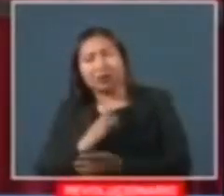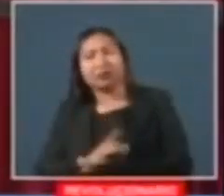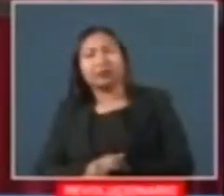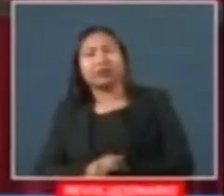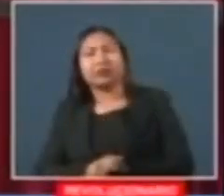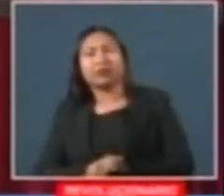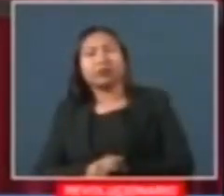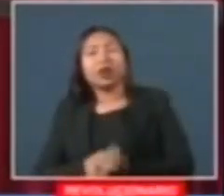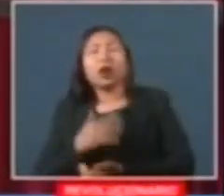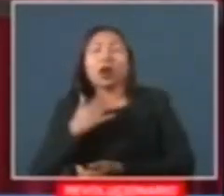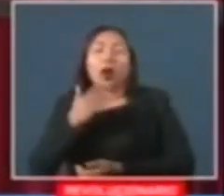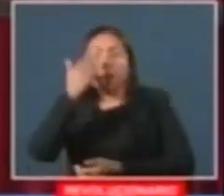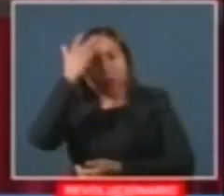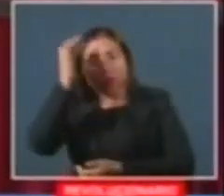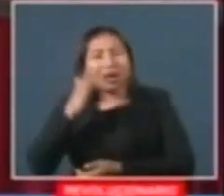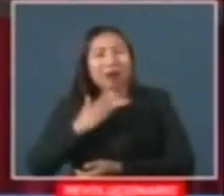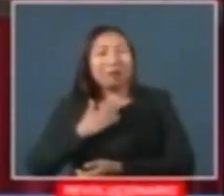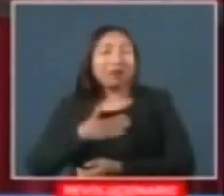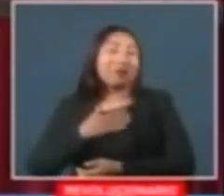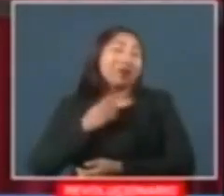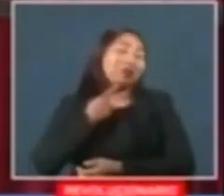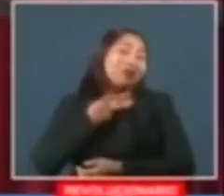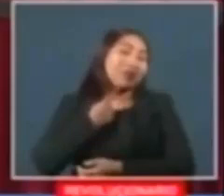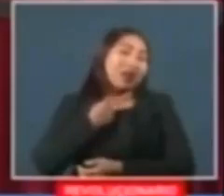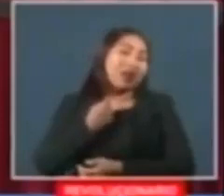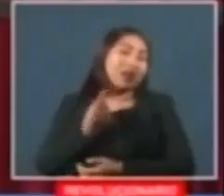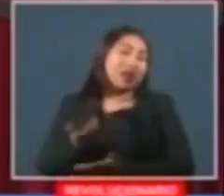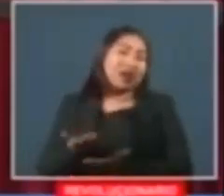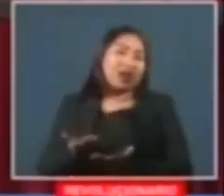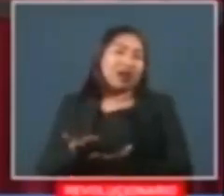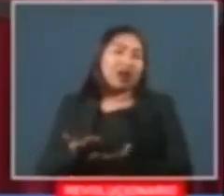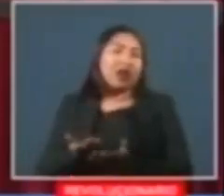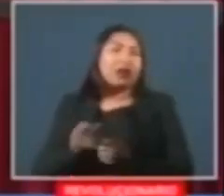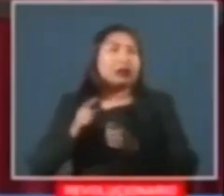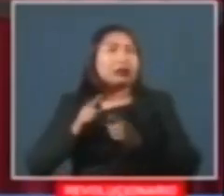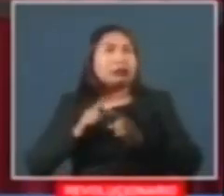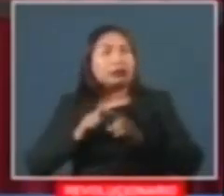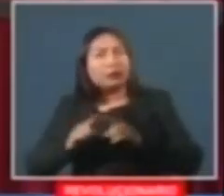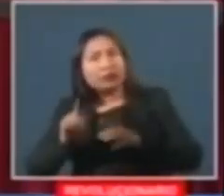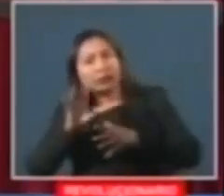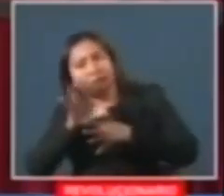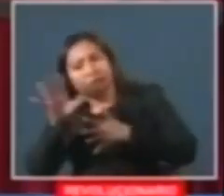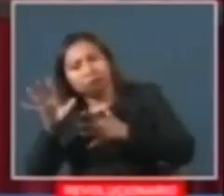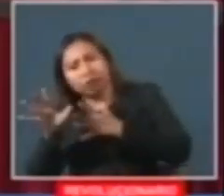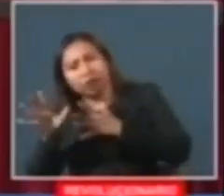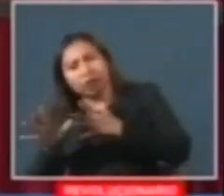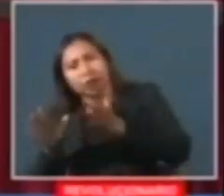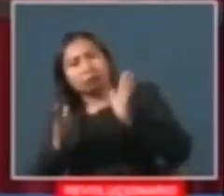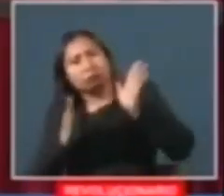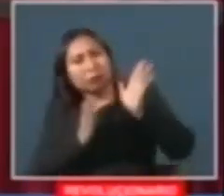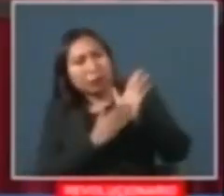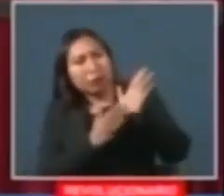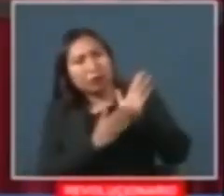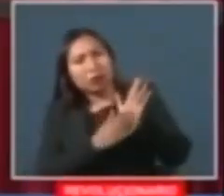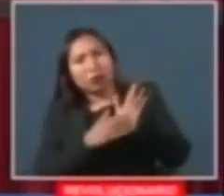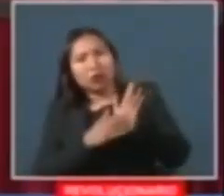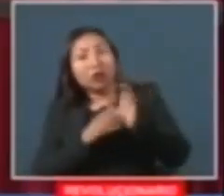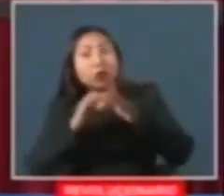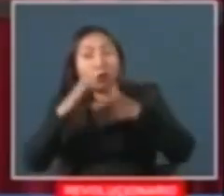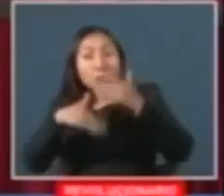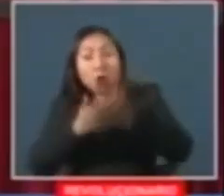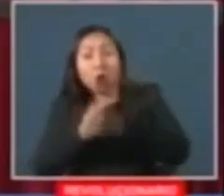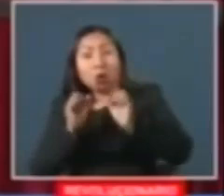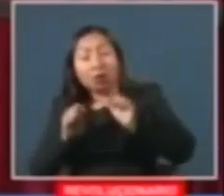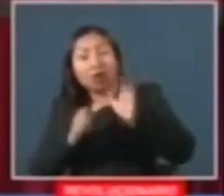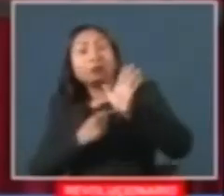Porque a mí me gustaría que las constancias y elementos estuvieran allá y lo vieran todos los diputados.